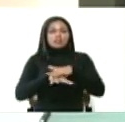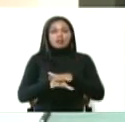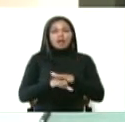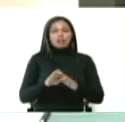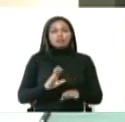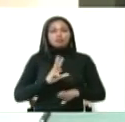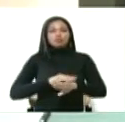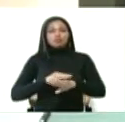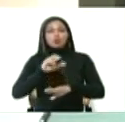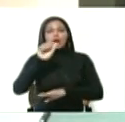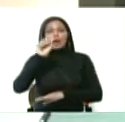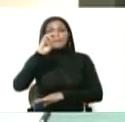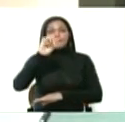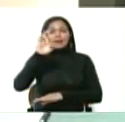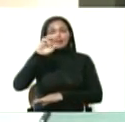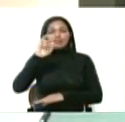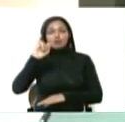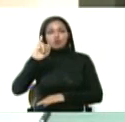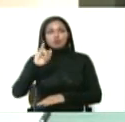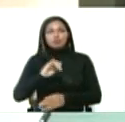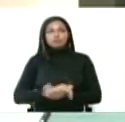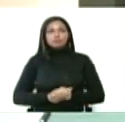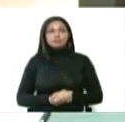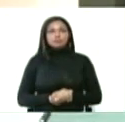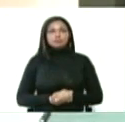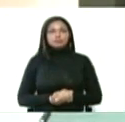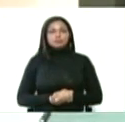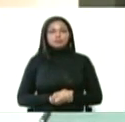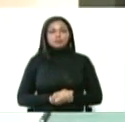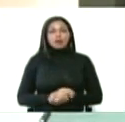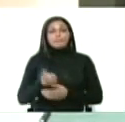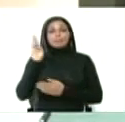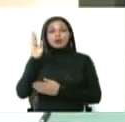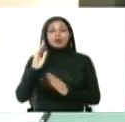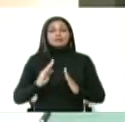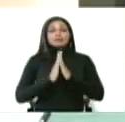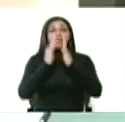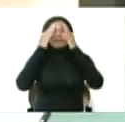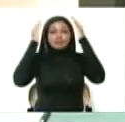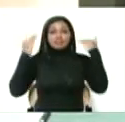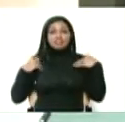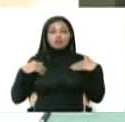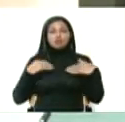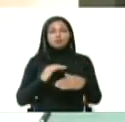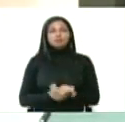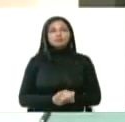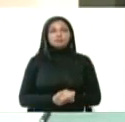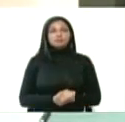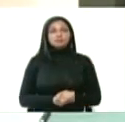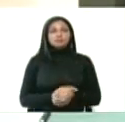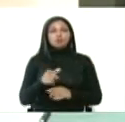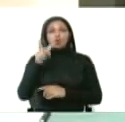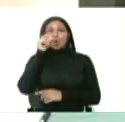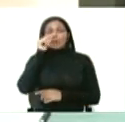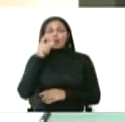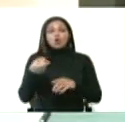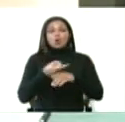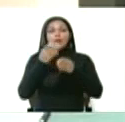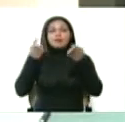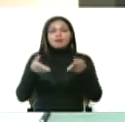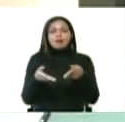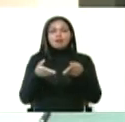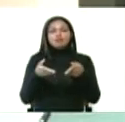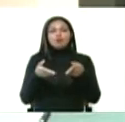Doctor Américo Negrete, en San Francisco. Parroquia San Francisco, sector San Francisco. Allá está Omar Prieto, este